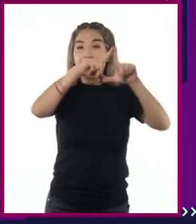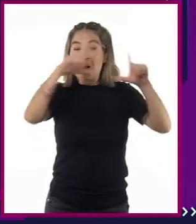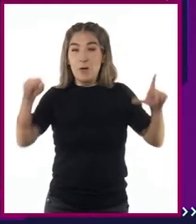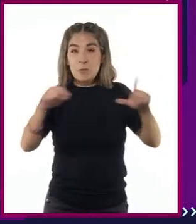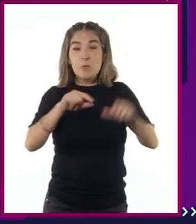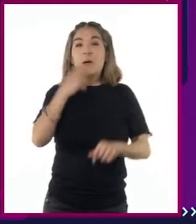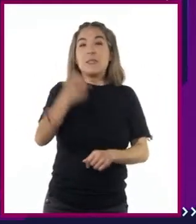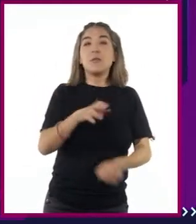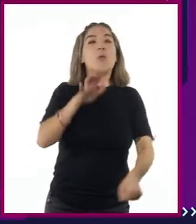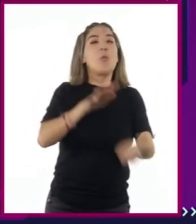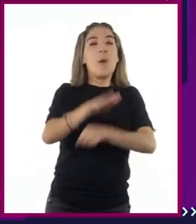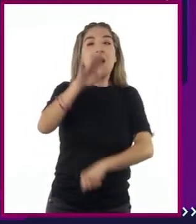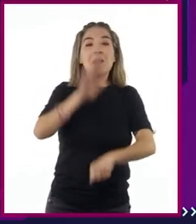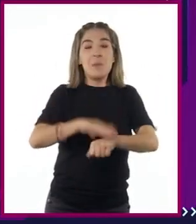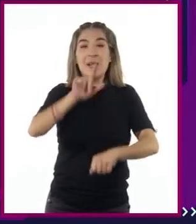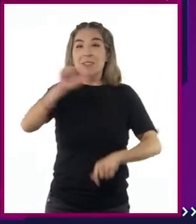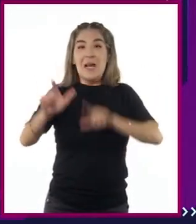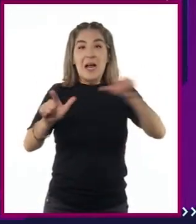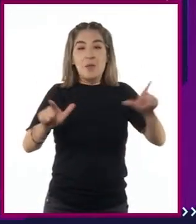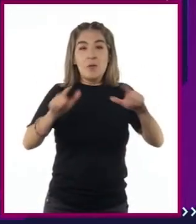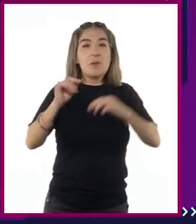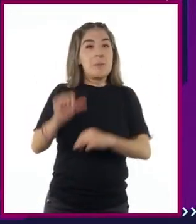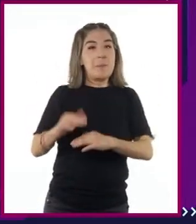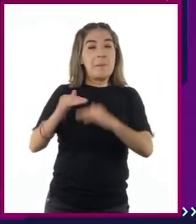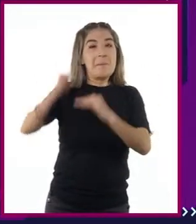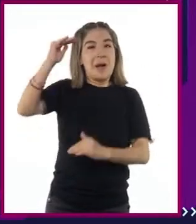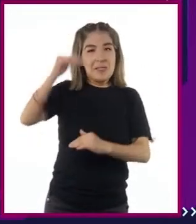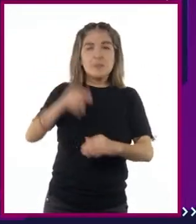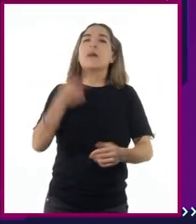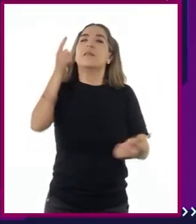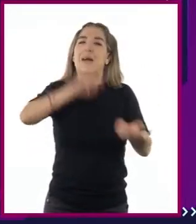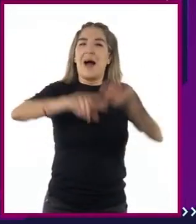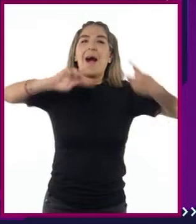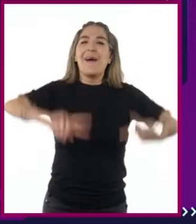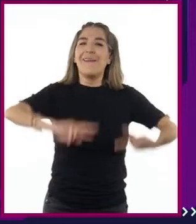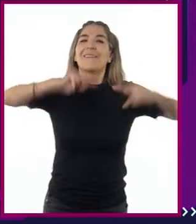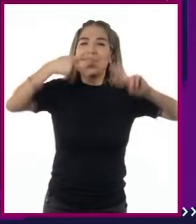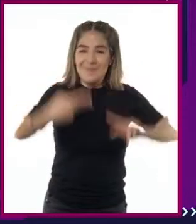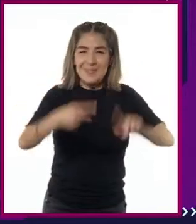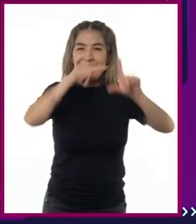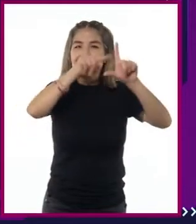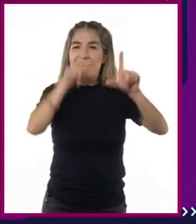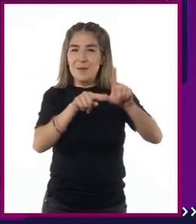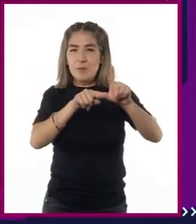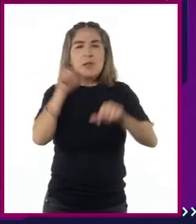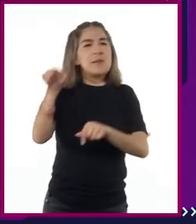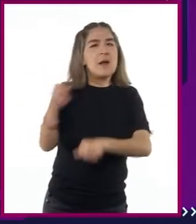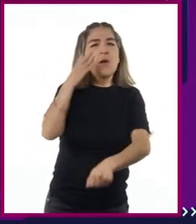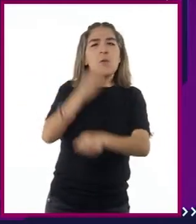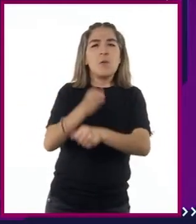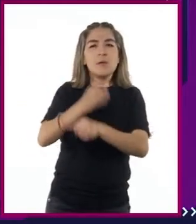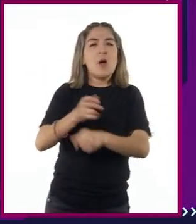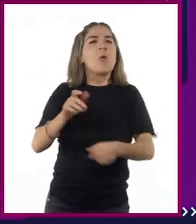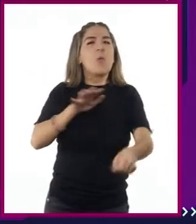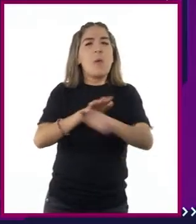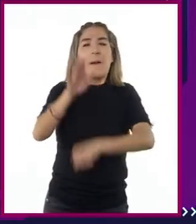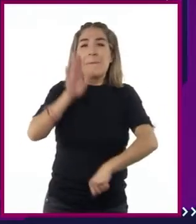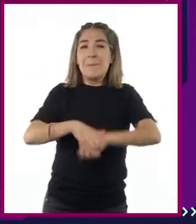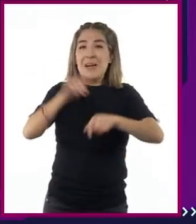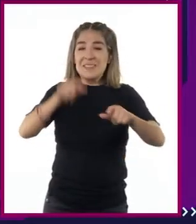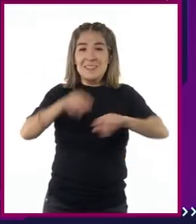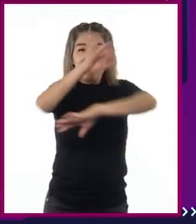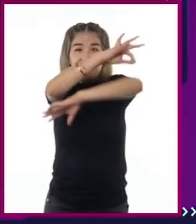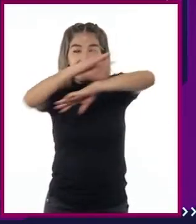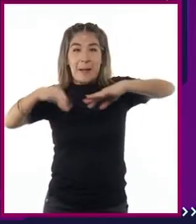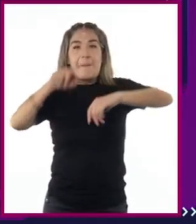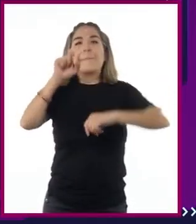lado mayor se opone al ángulo mayor. En este caso, el lado más grande es de